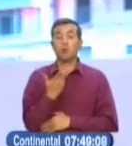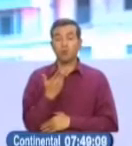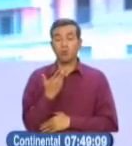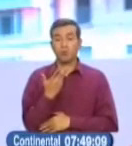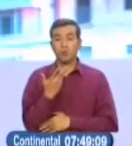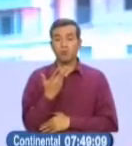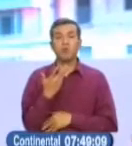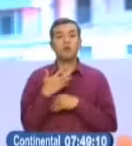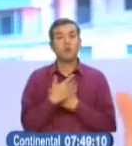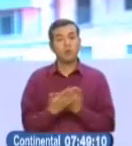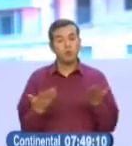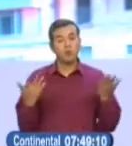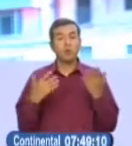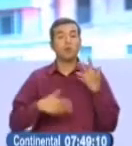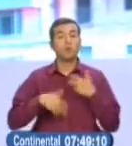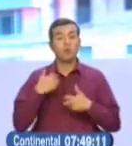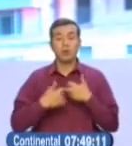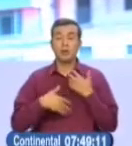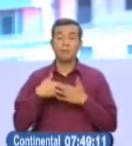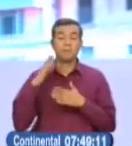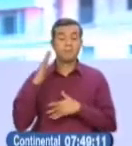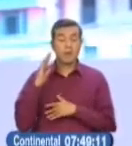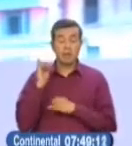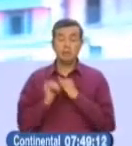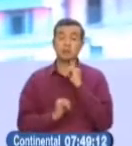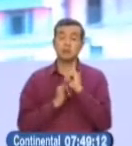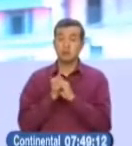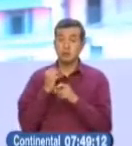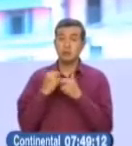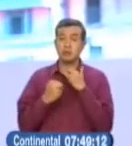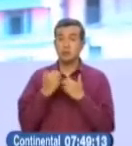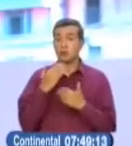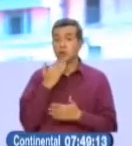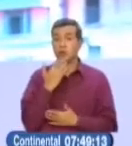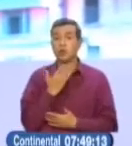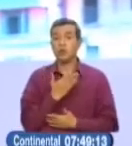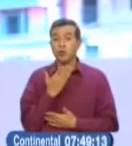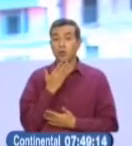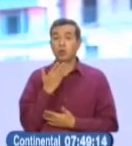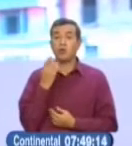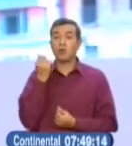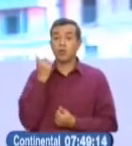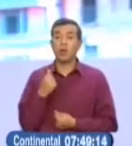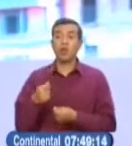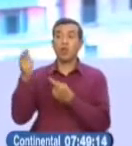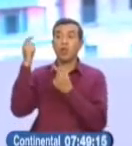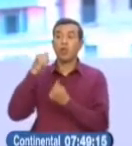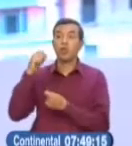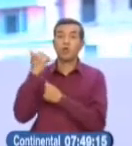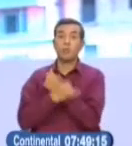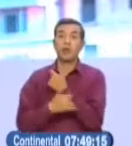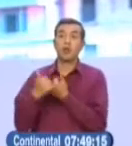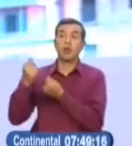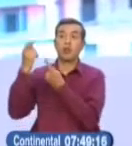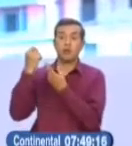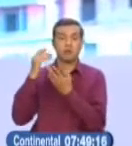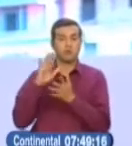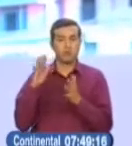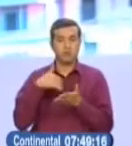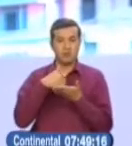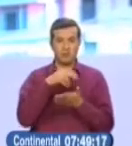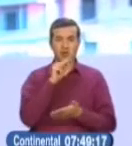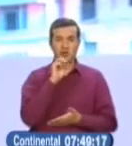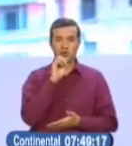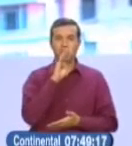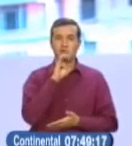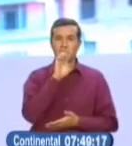sector externo, que es el más vulnerable en nuestras economías, y evitar indudablemente las salidas de capital. El premio Nobel de